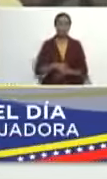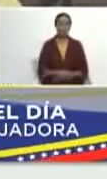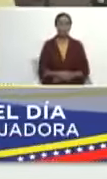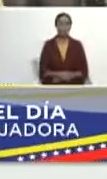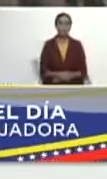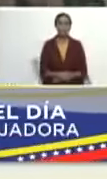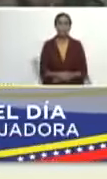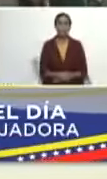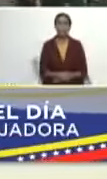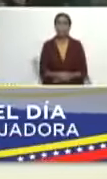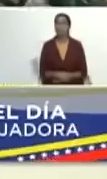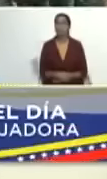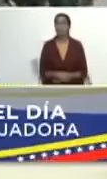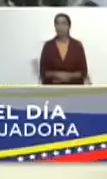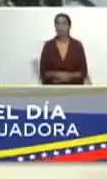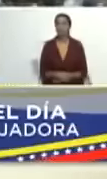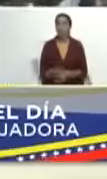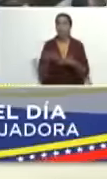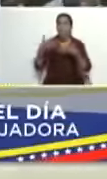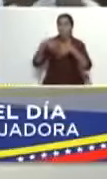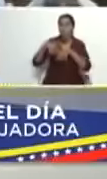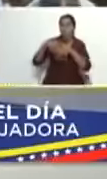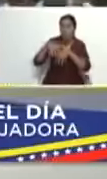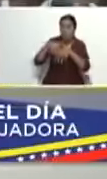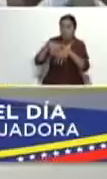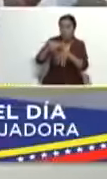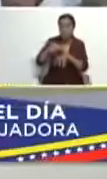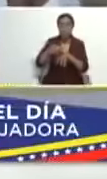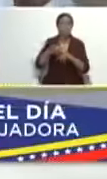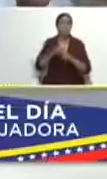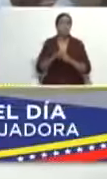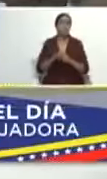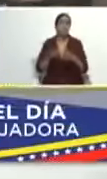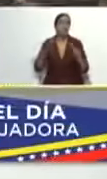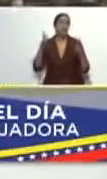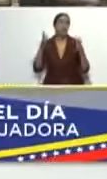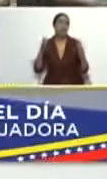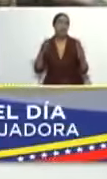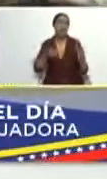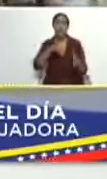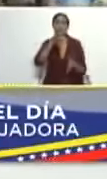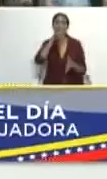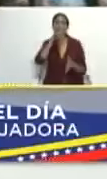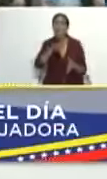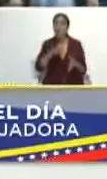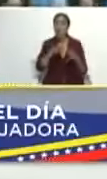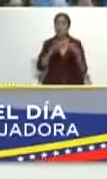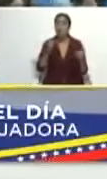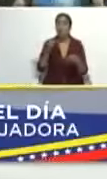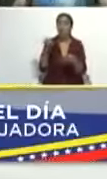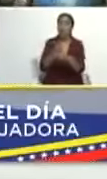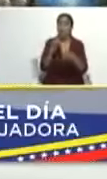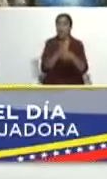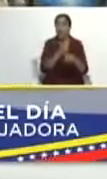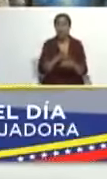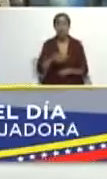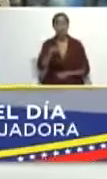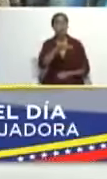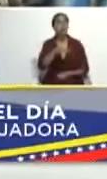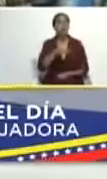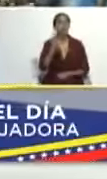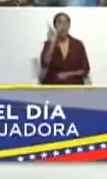la movilización más grande de la historia de la clase obrera de Guayana.